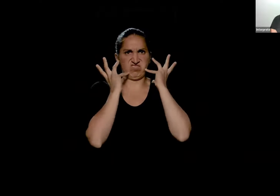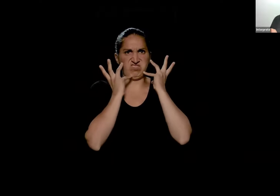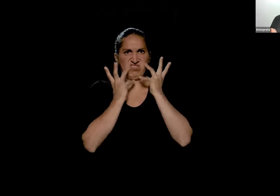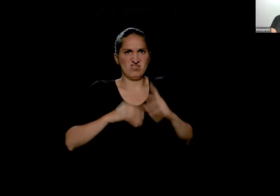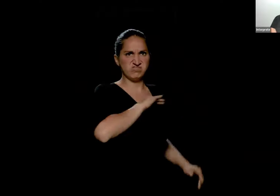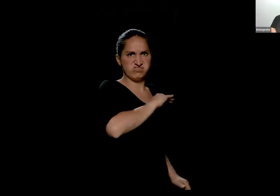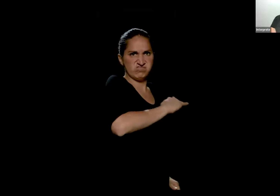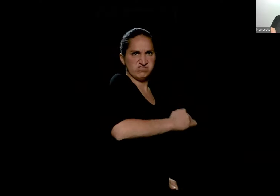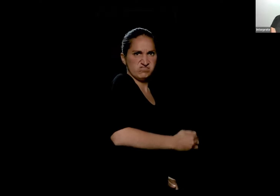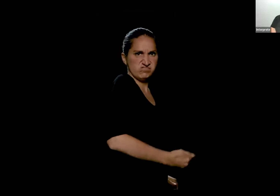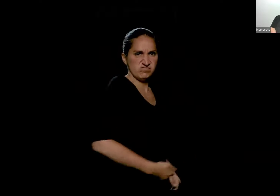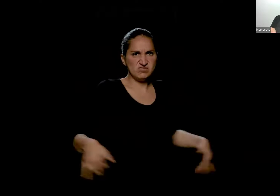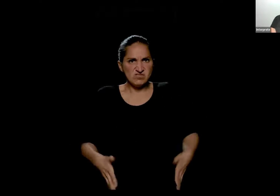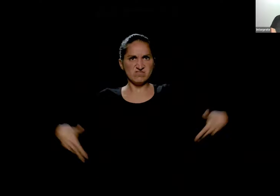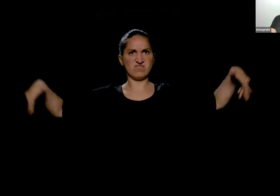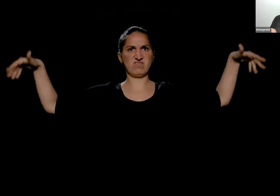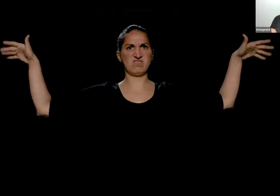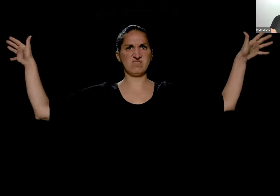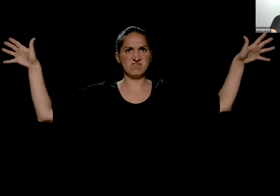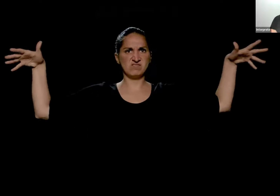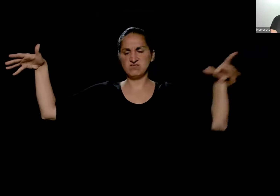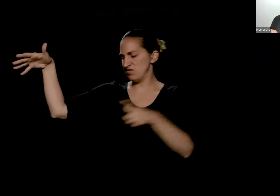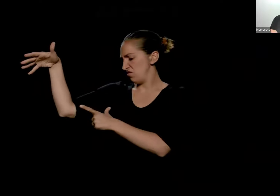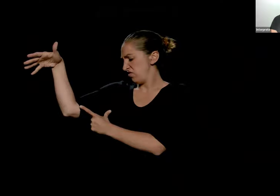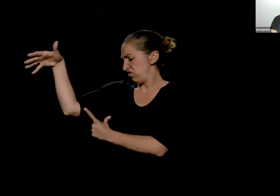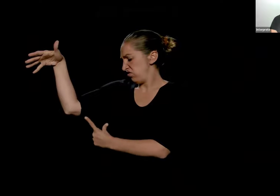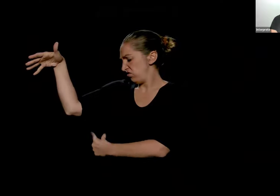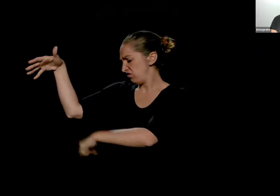las plumas, cómo se ven las plumas,